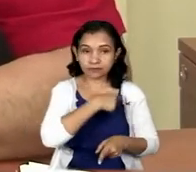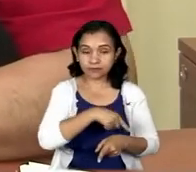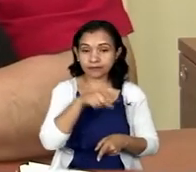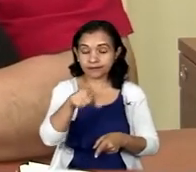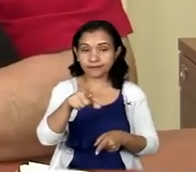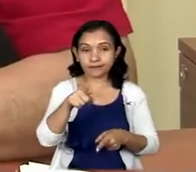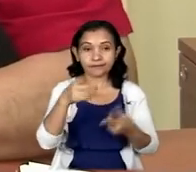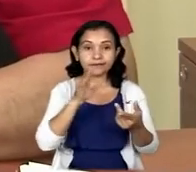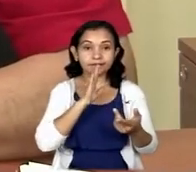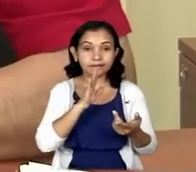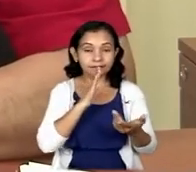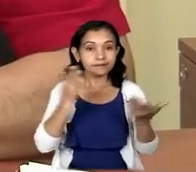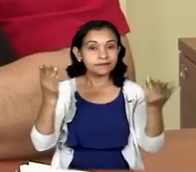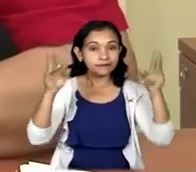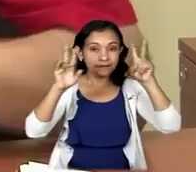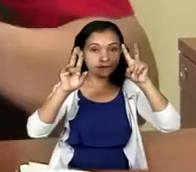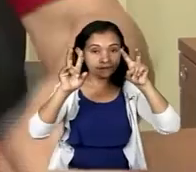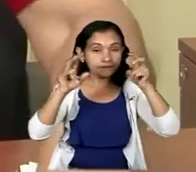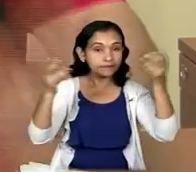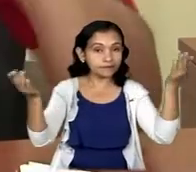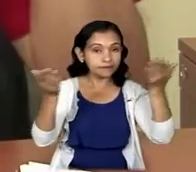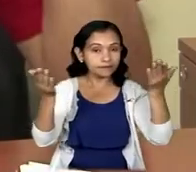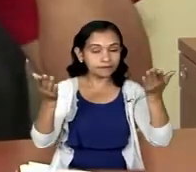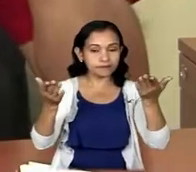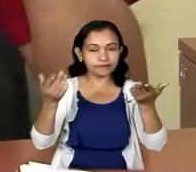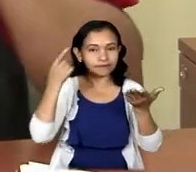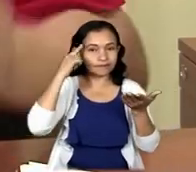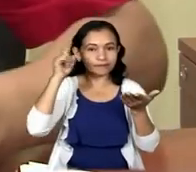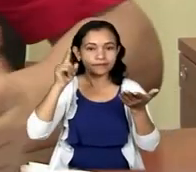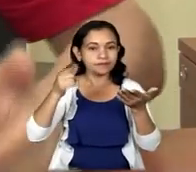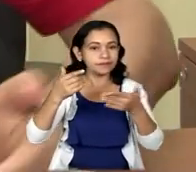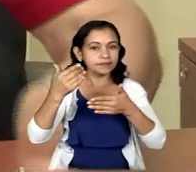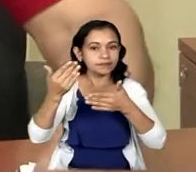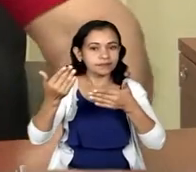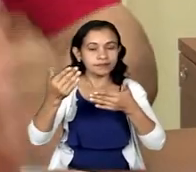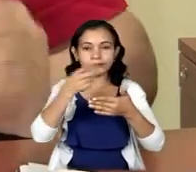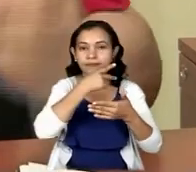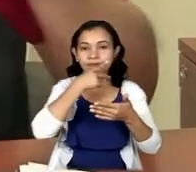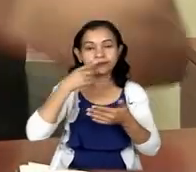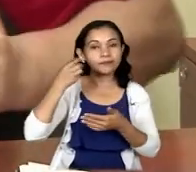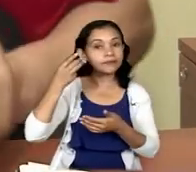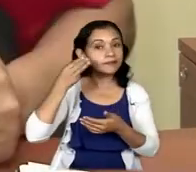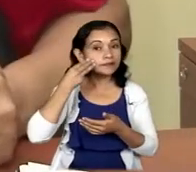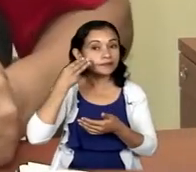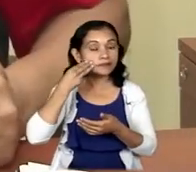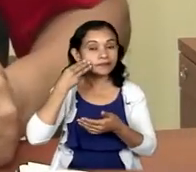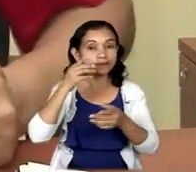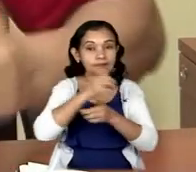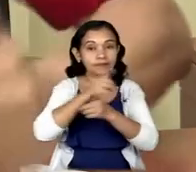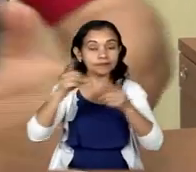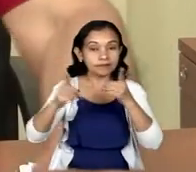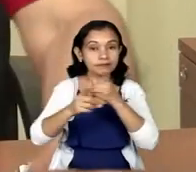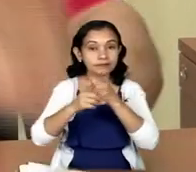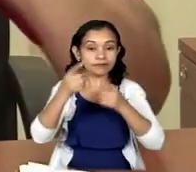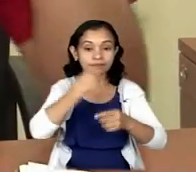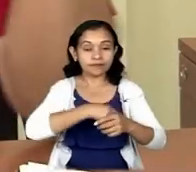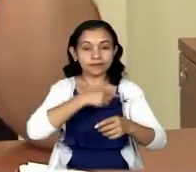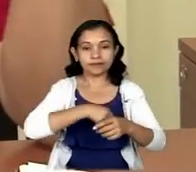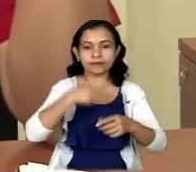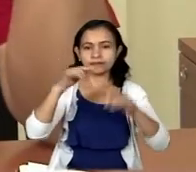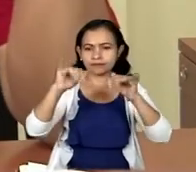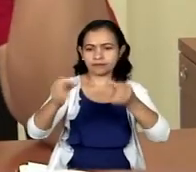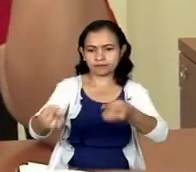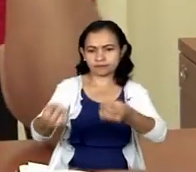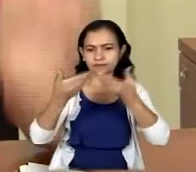ambiente de estas cosas. Entonces, no tenemos que pasarle al paso. Y el padre y la madre de familia que se le exija cobre en alguna escuela, que lo denuncie y que nos